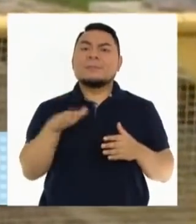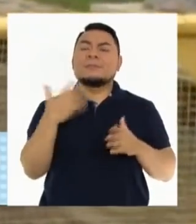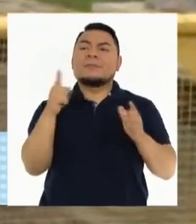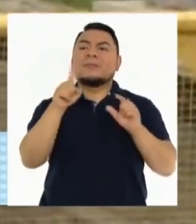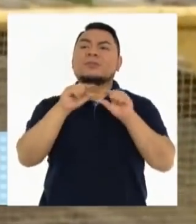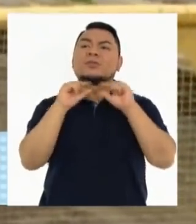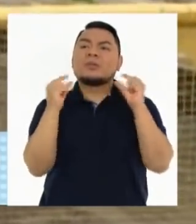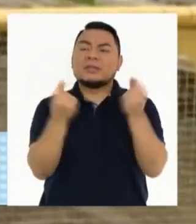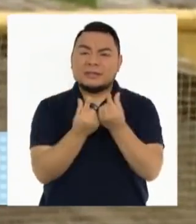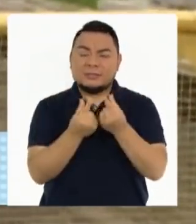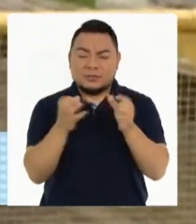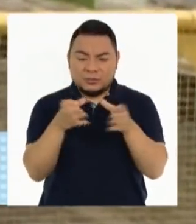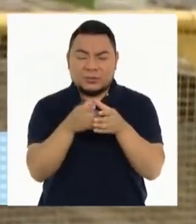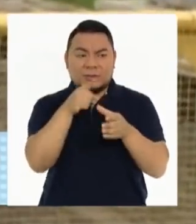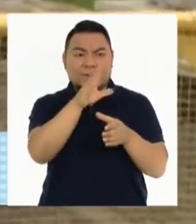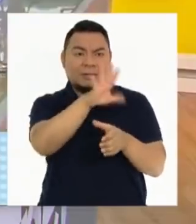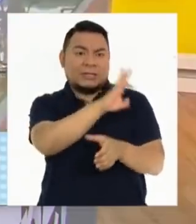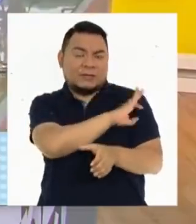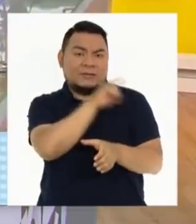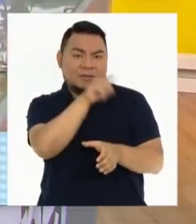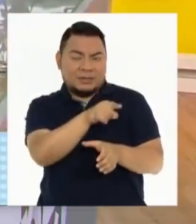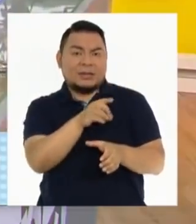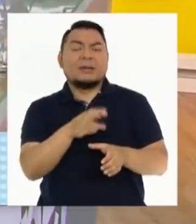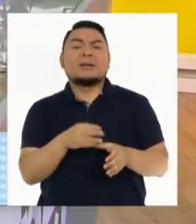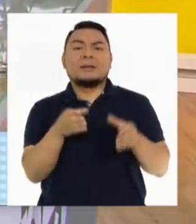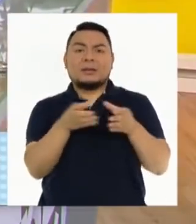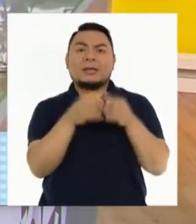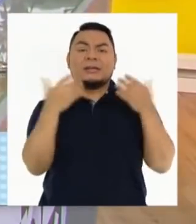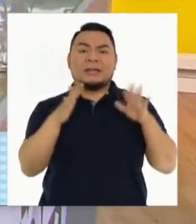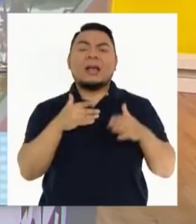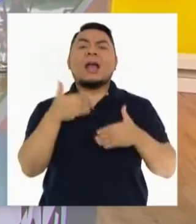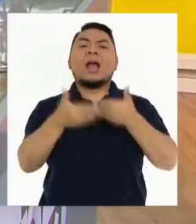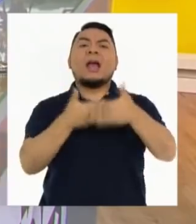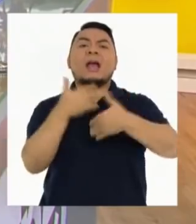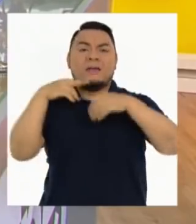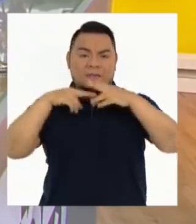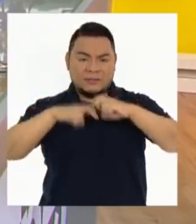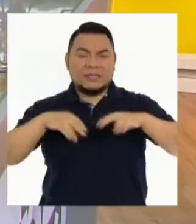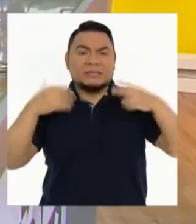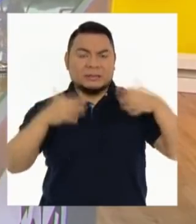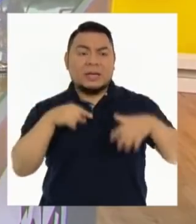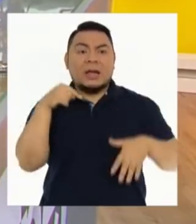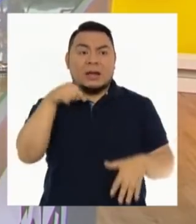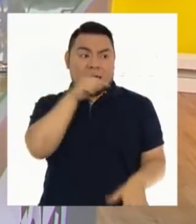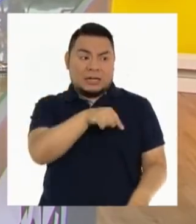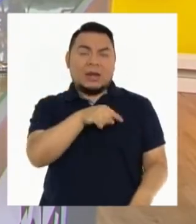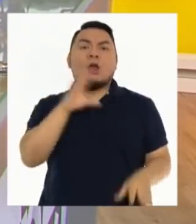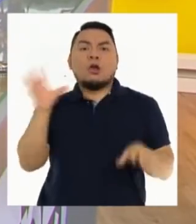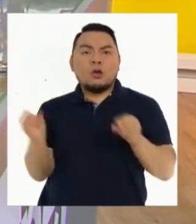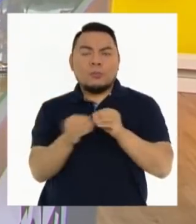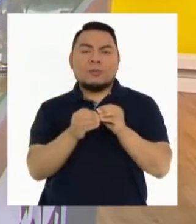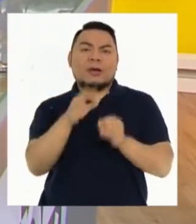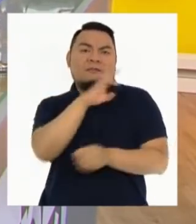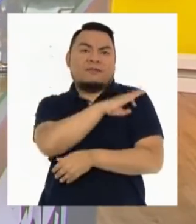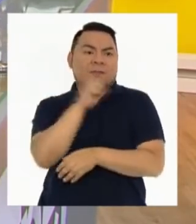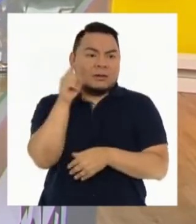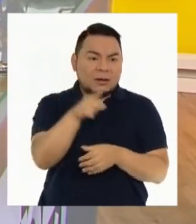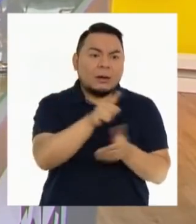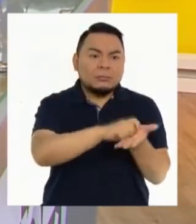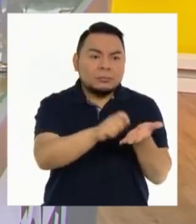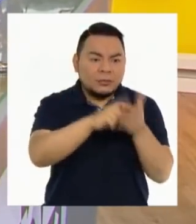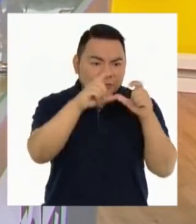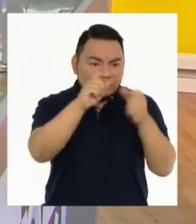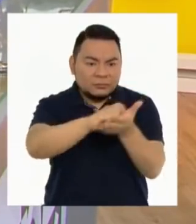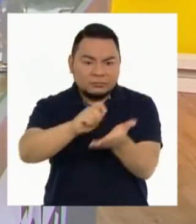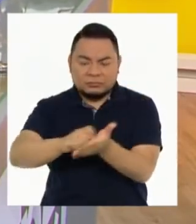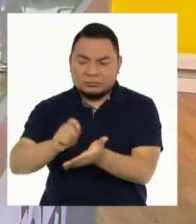equipo de propia jurisdicción del Ministerio Público que ha ido avanzando este trabajo. Entonces ella va a ir a complementarlo y complementar también el